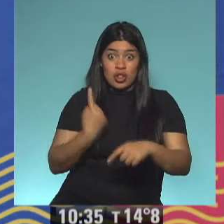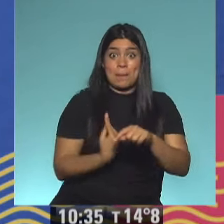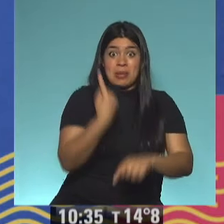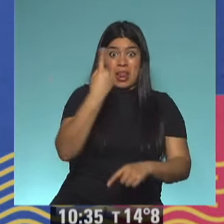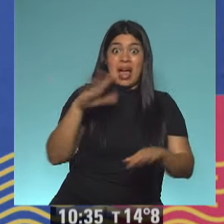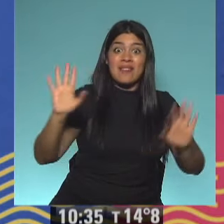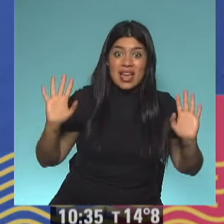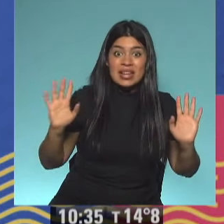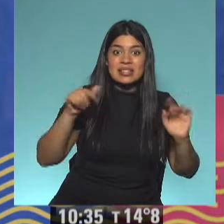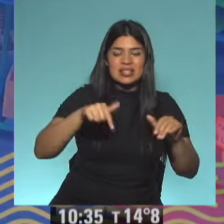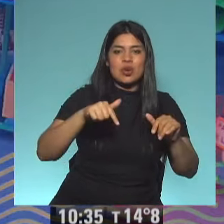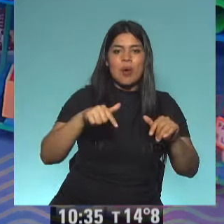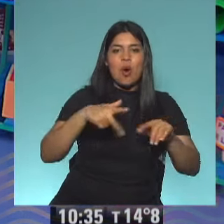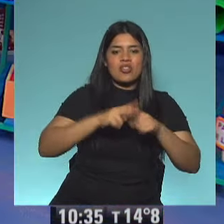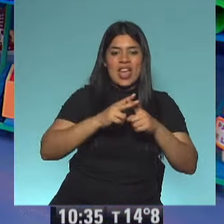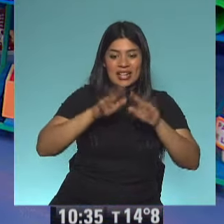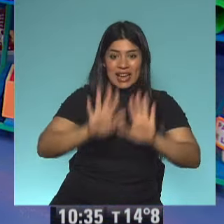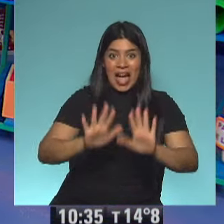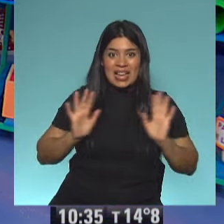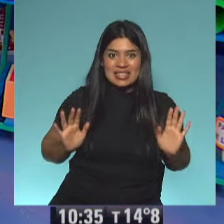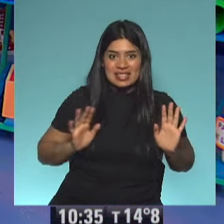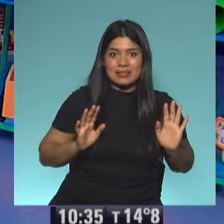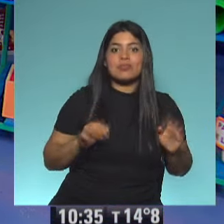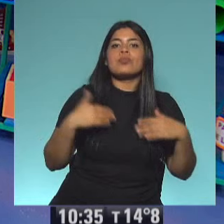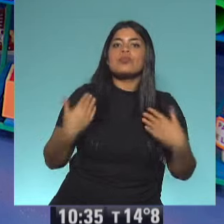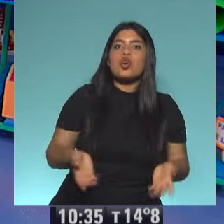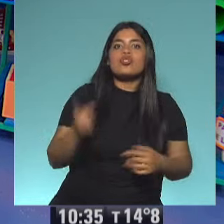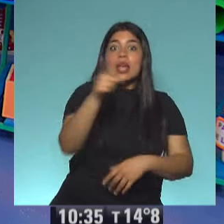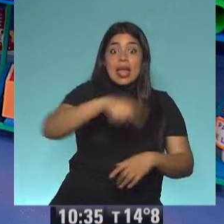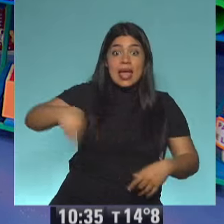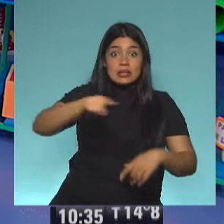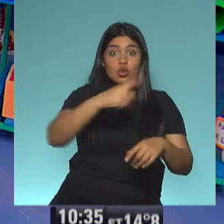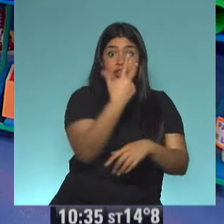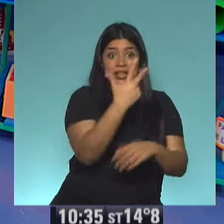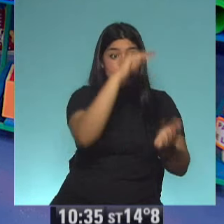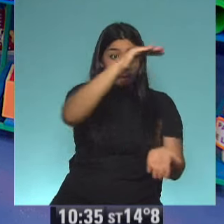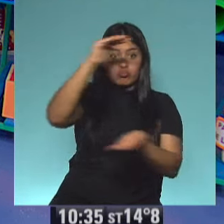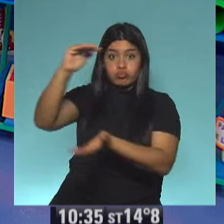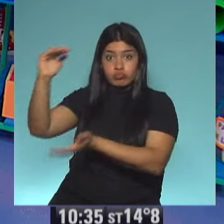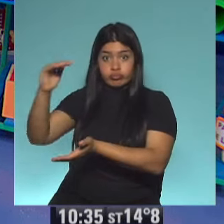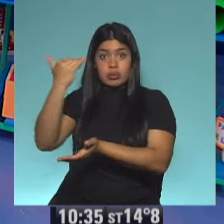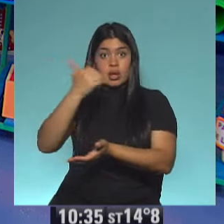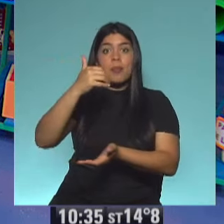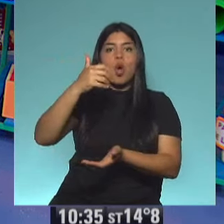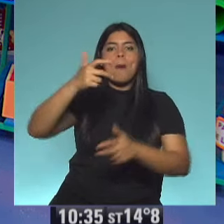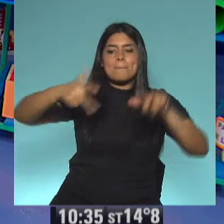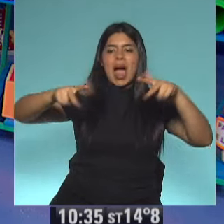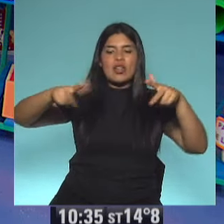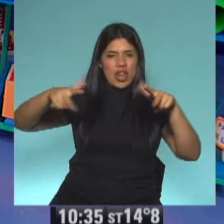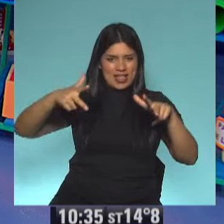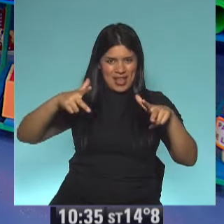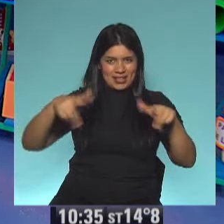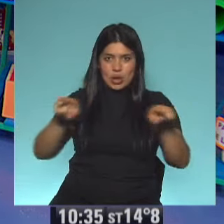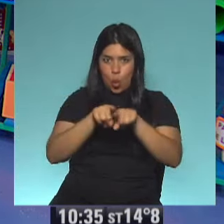Participamos en el rubro cartapesta y estas son marionetas. Como bien contaban, hay cabezudos, que es la